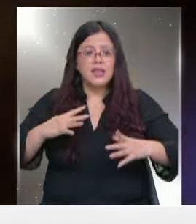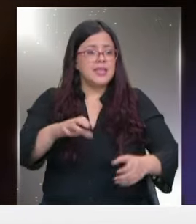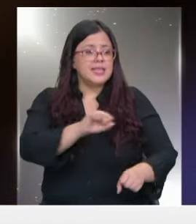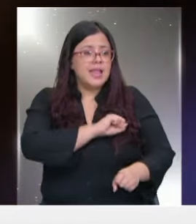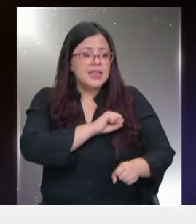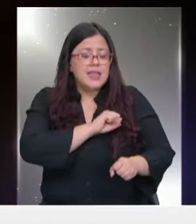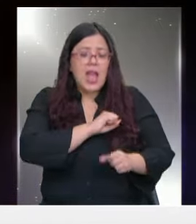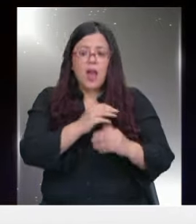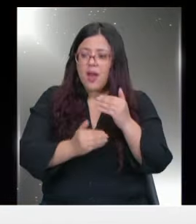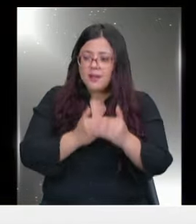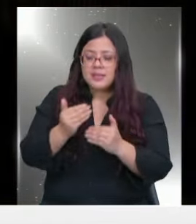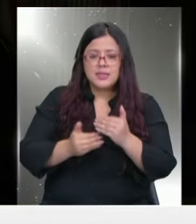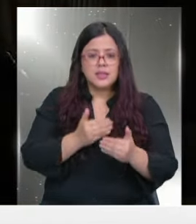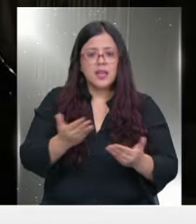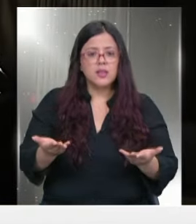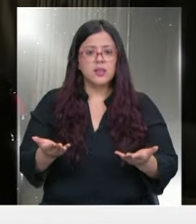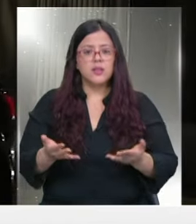Santiago, prosperando.